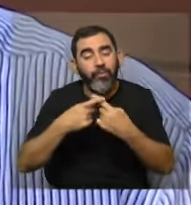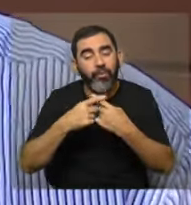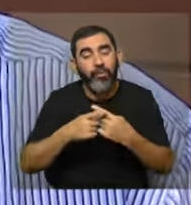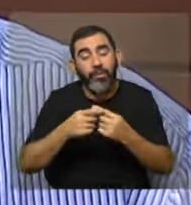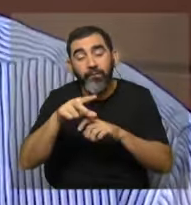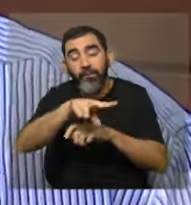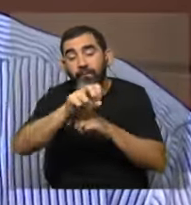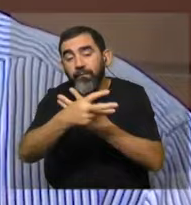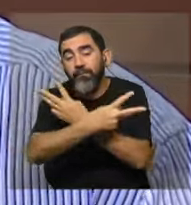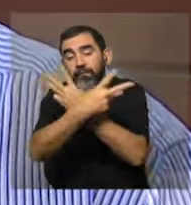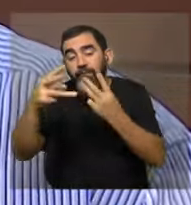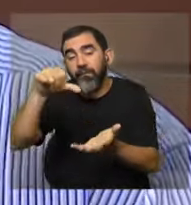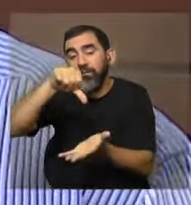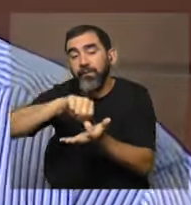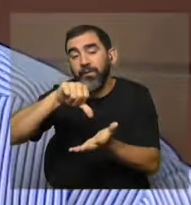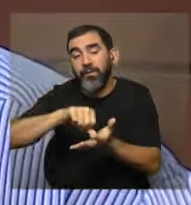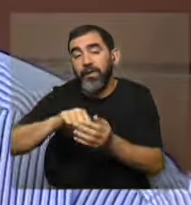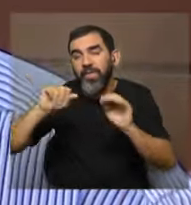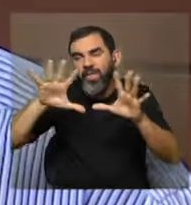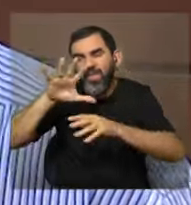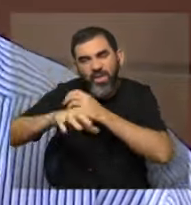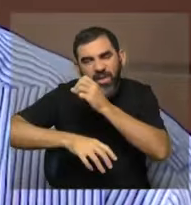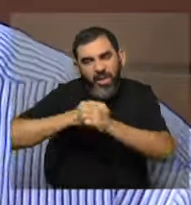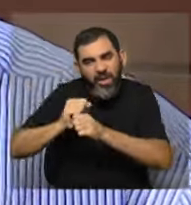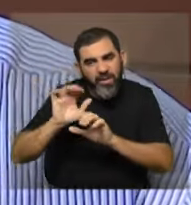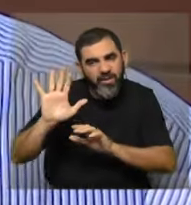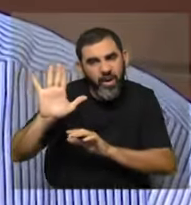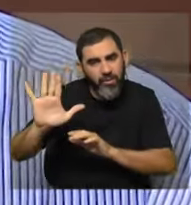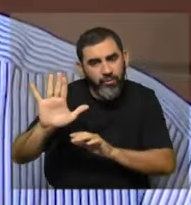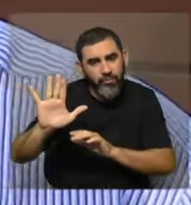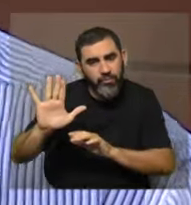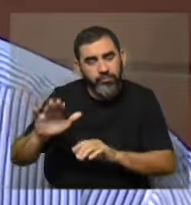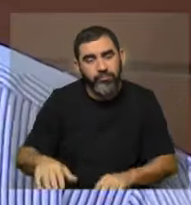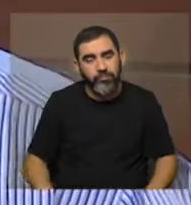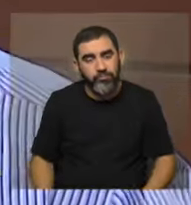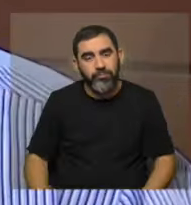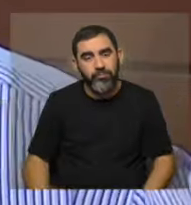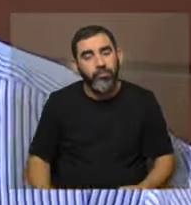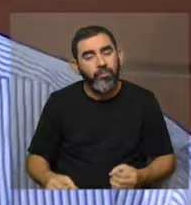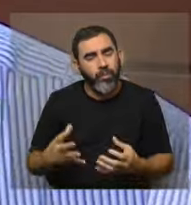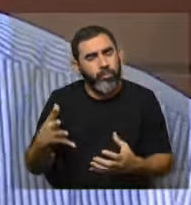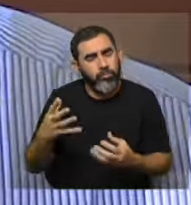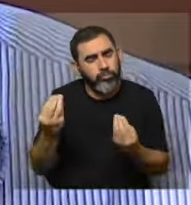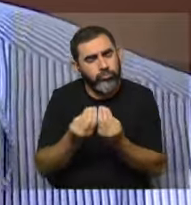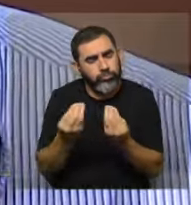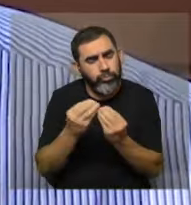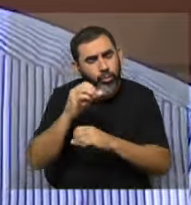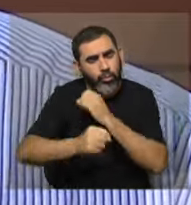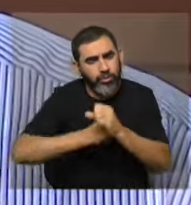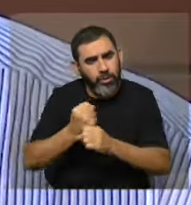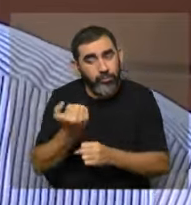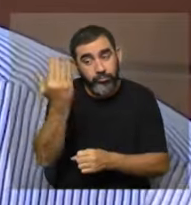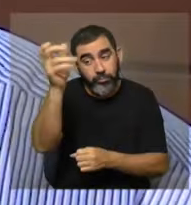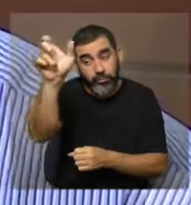si el fiscal general de la nación tiene que durar 10 años creo que es un término bastante excesivo para una